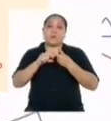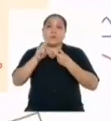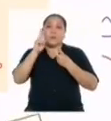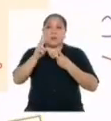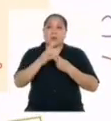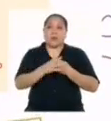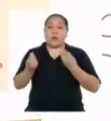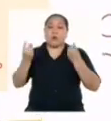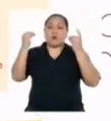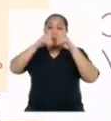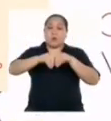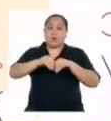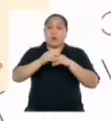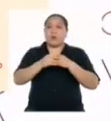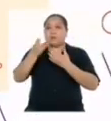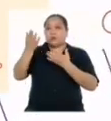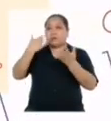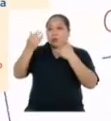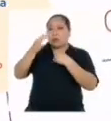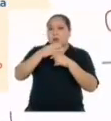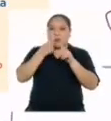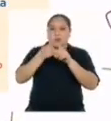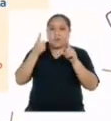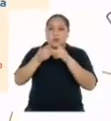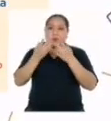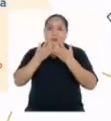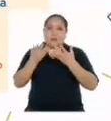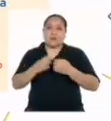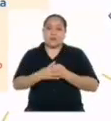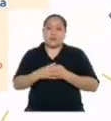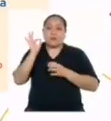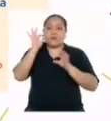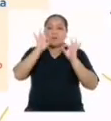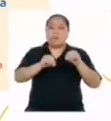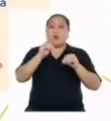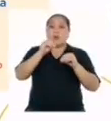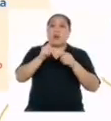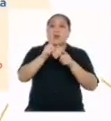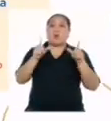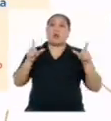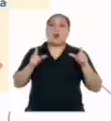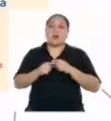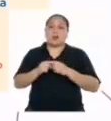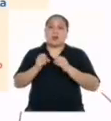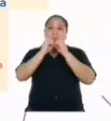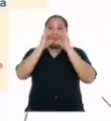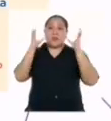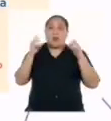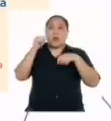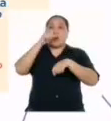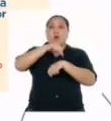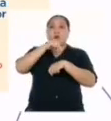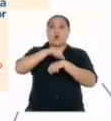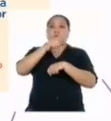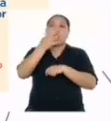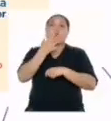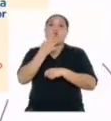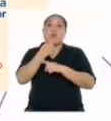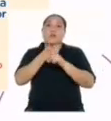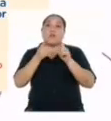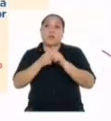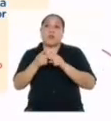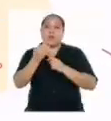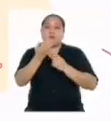se sitúan convocatorias a diferentes actividades, destaca el lugar, fecha y hora con un color diferente o con